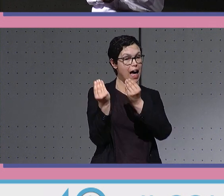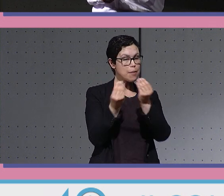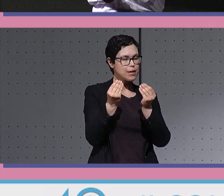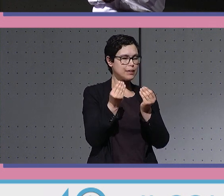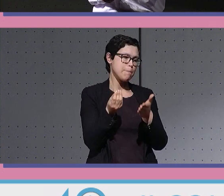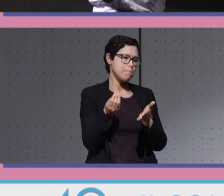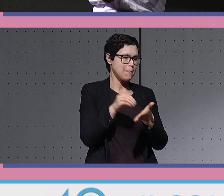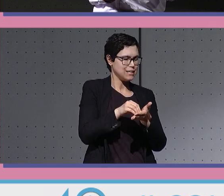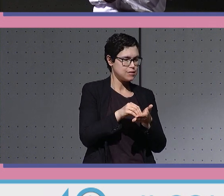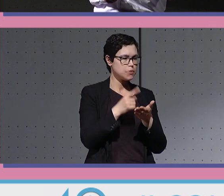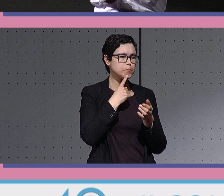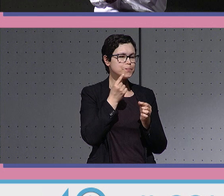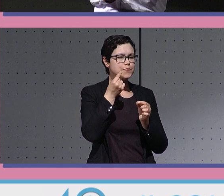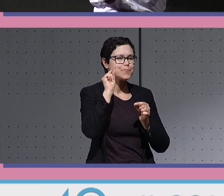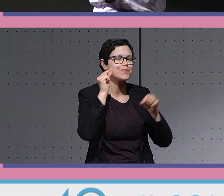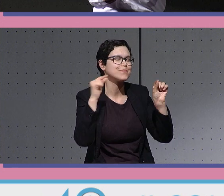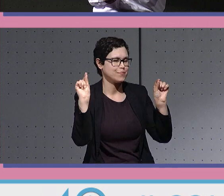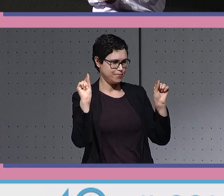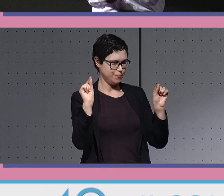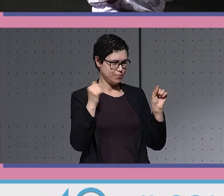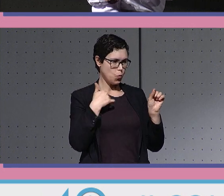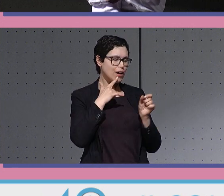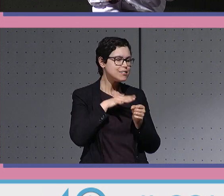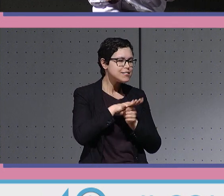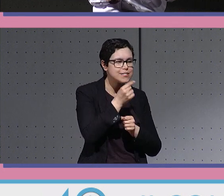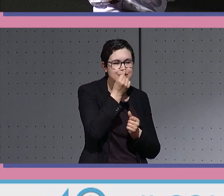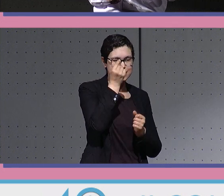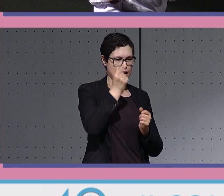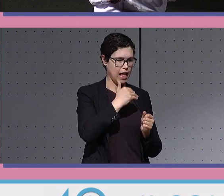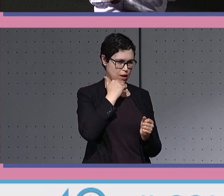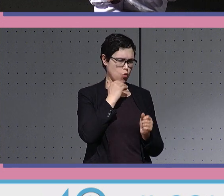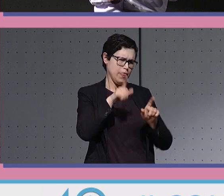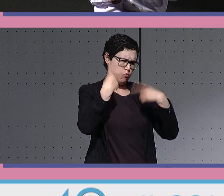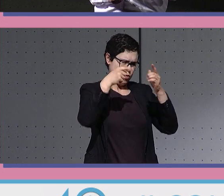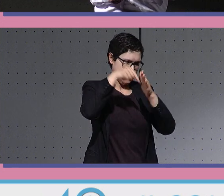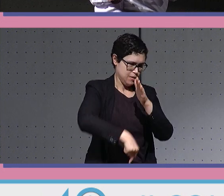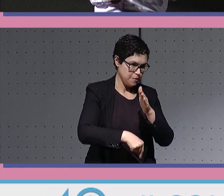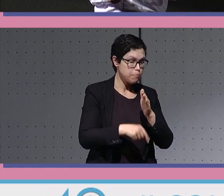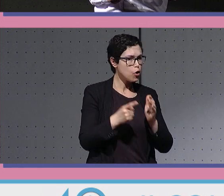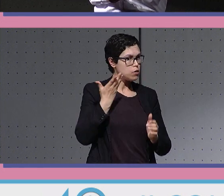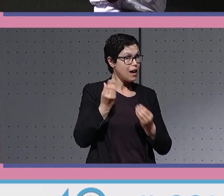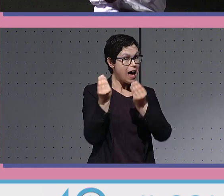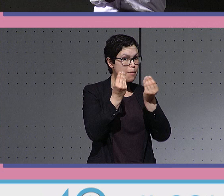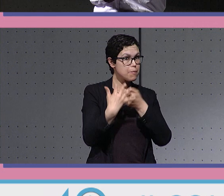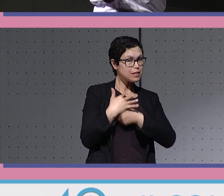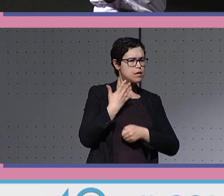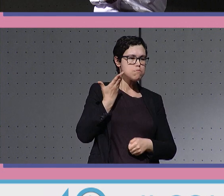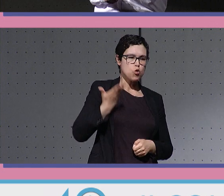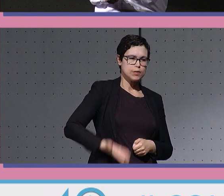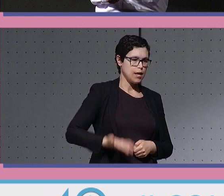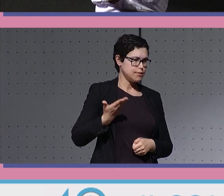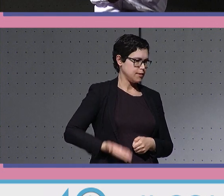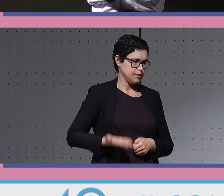comas, produciendo modificaciones químicas en las letras, de las que os hablaré al final. Pero que es también muy importante, son como puntos y